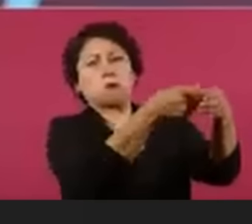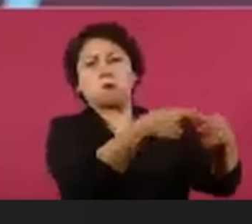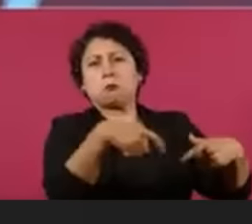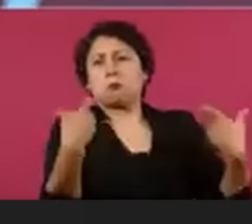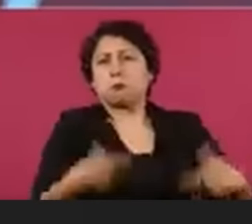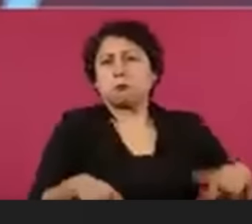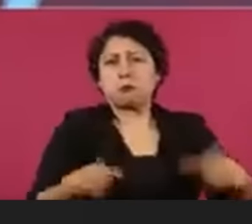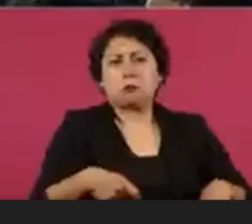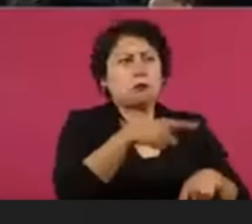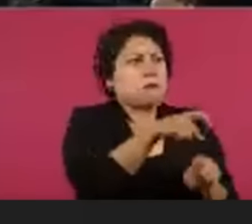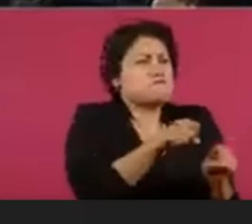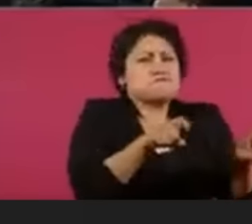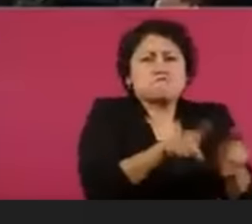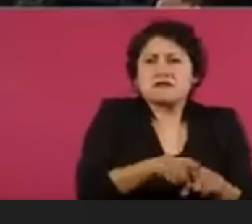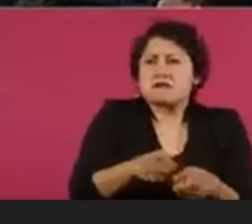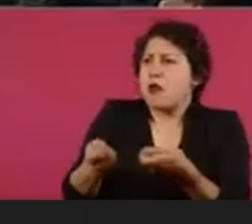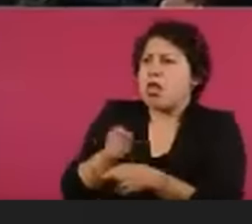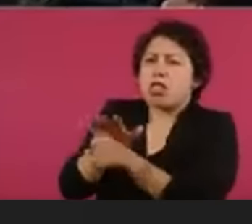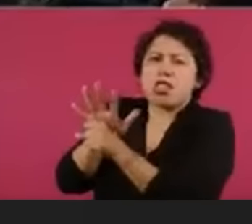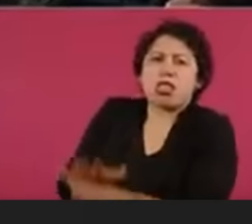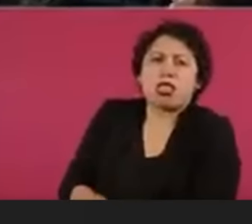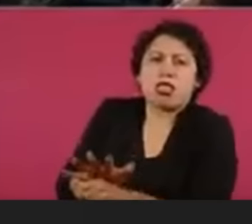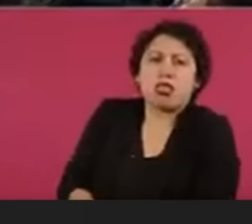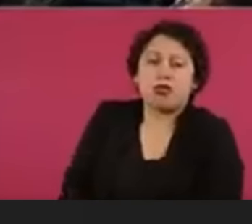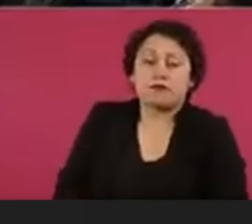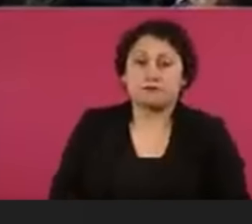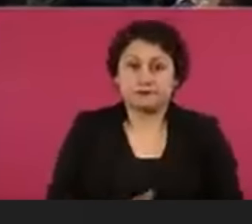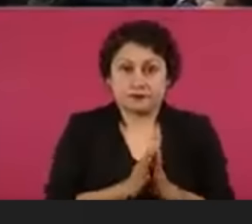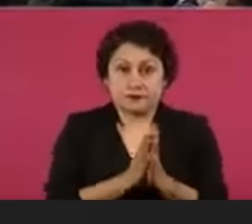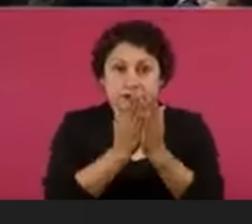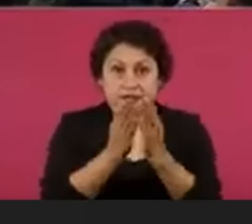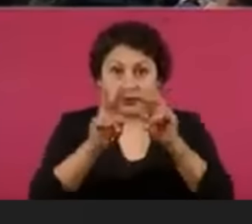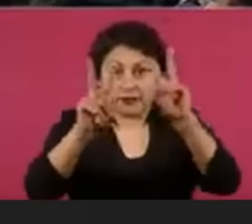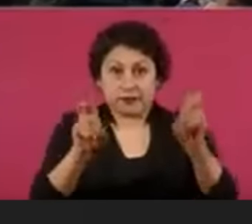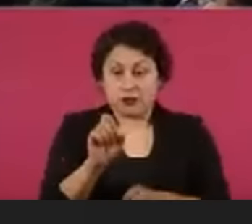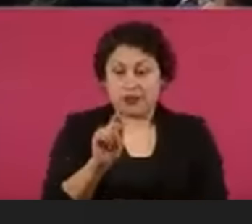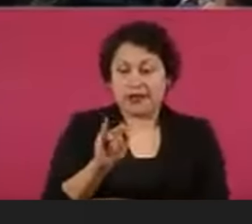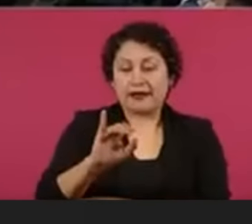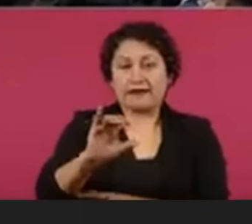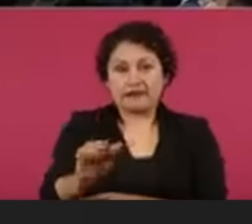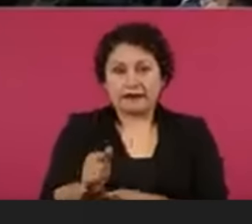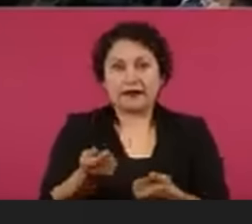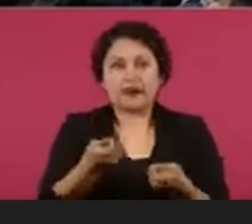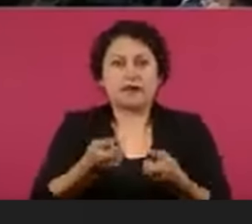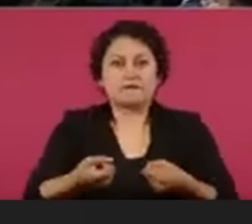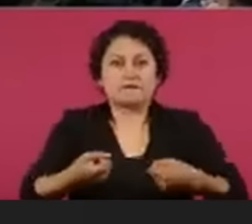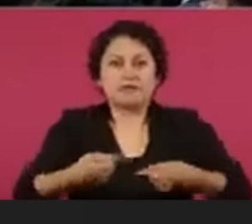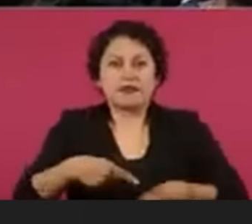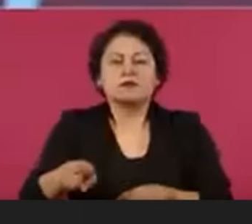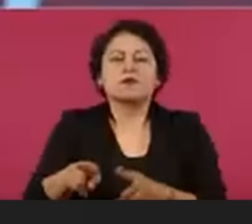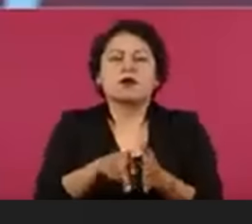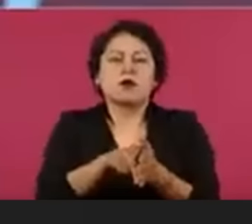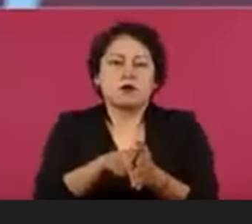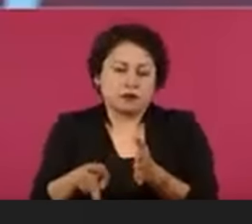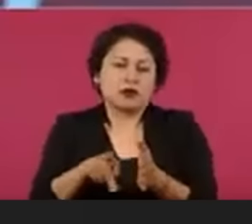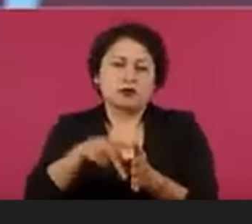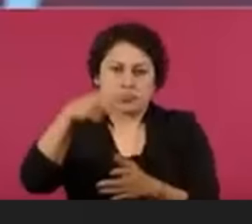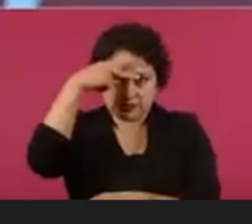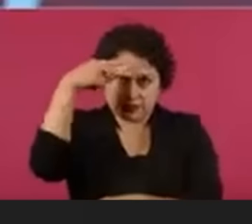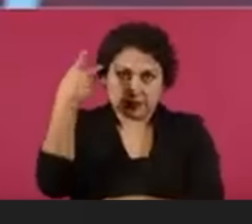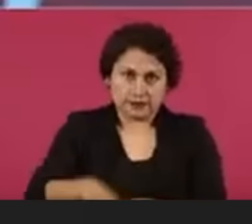explotadores de las masas. En el libro Ética y autorregulación periodística en México, del ya fallecido